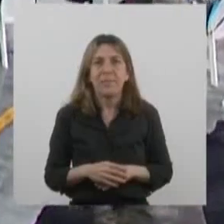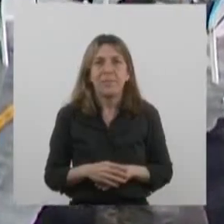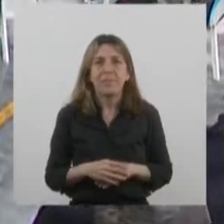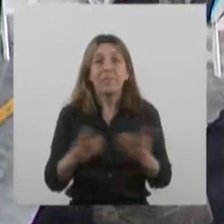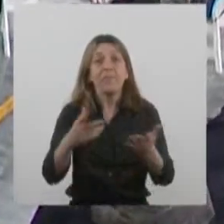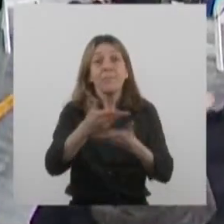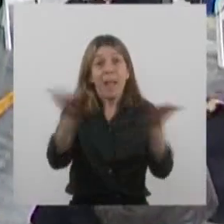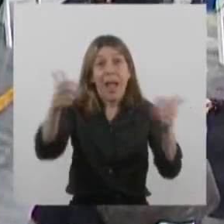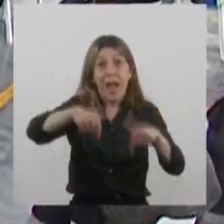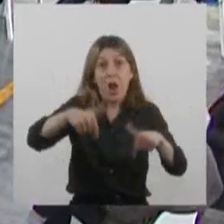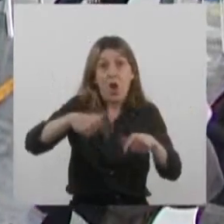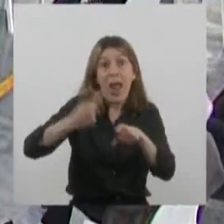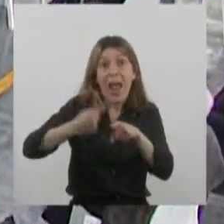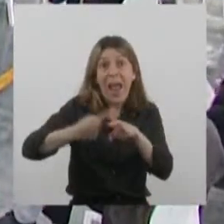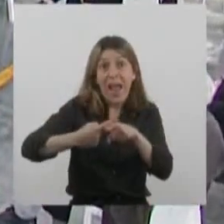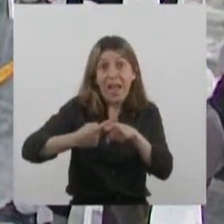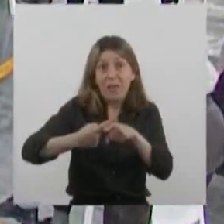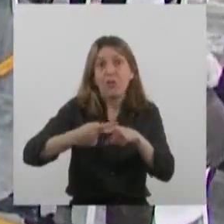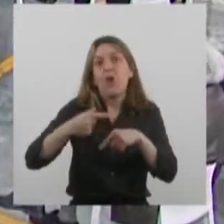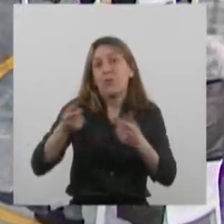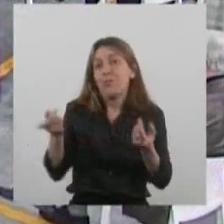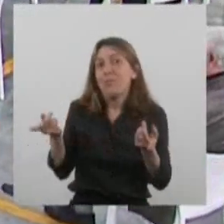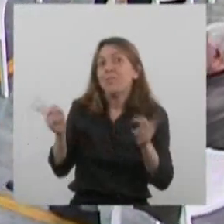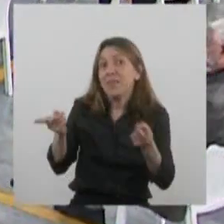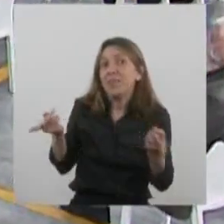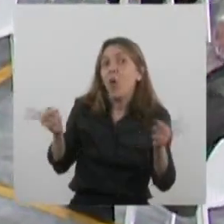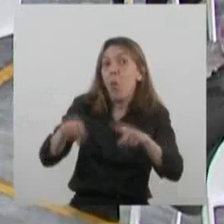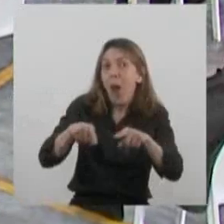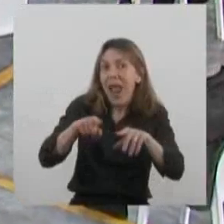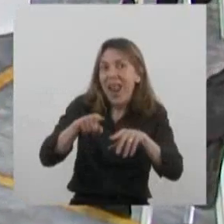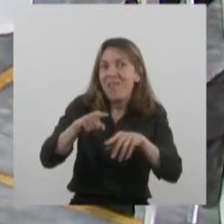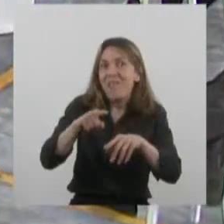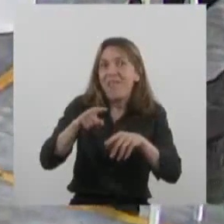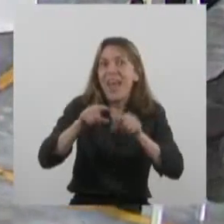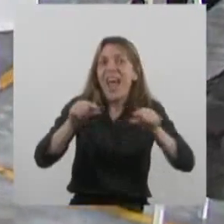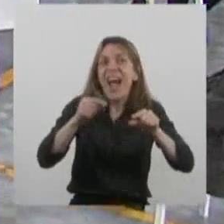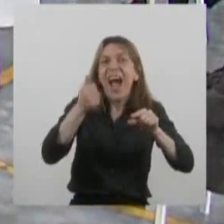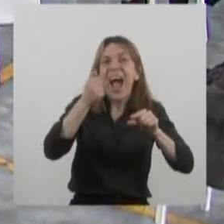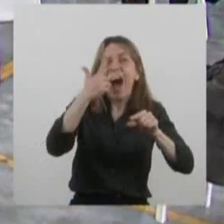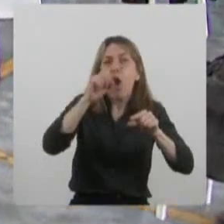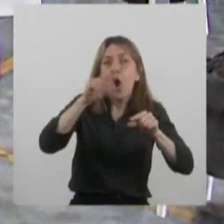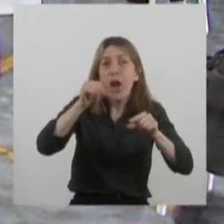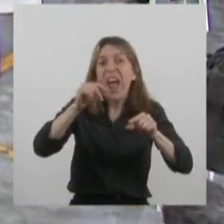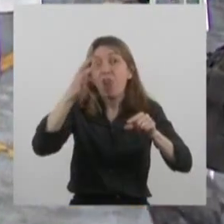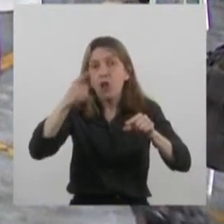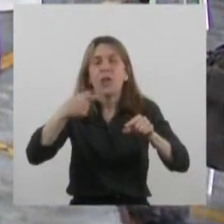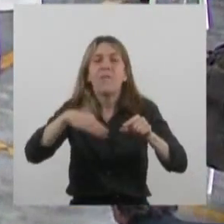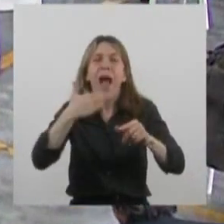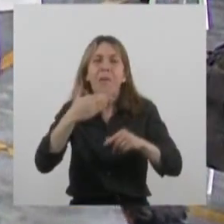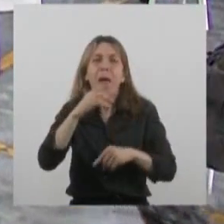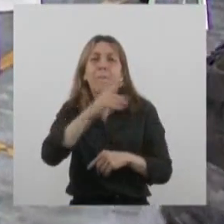Señoras, señores, en este acto en que se relanza ahora 12, escuchamos la palabra del señor presidente de la